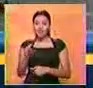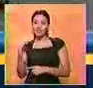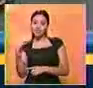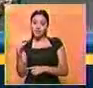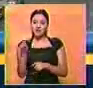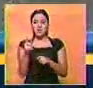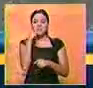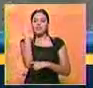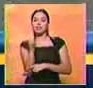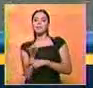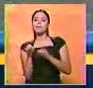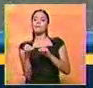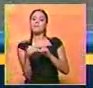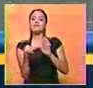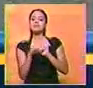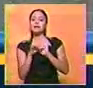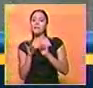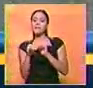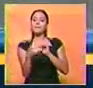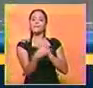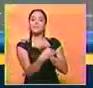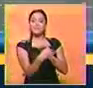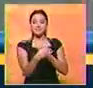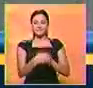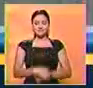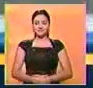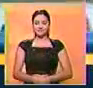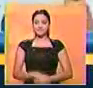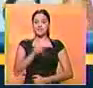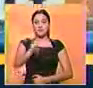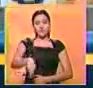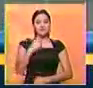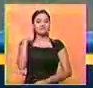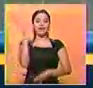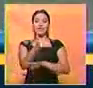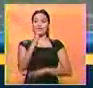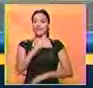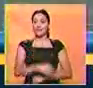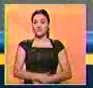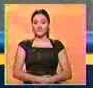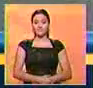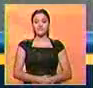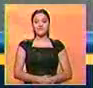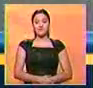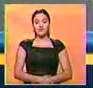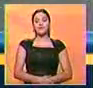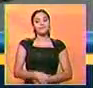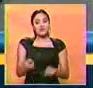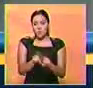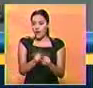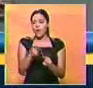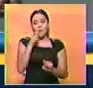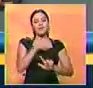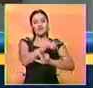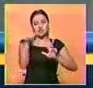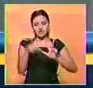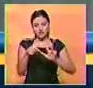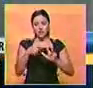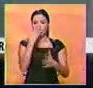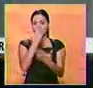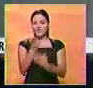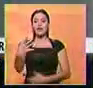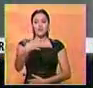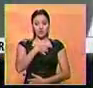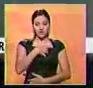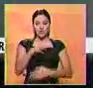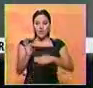ante Kimi Matías Raikkonen en ese duelo y pues luego vendría la sanción. Pese a esto, Hamilton quedó tercero en esta prueba y se mantiene al frente del campeonato